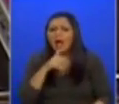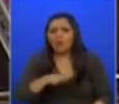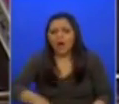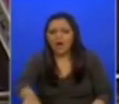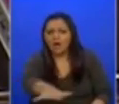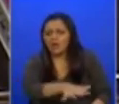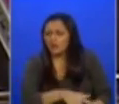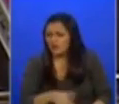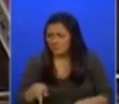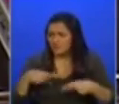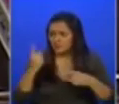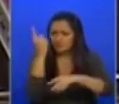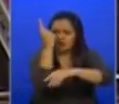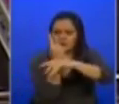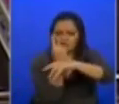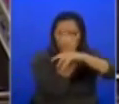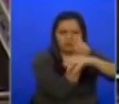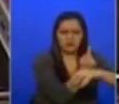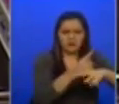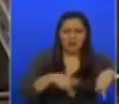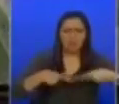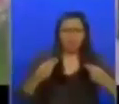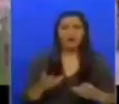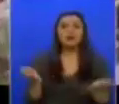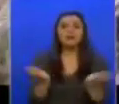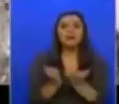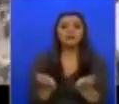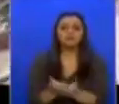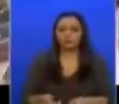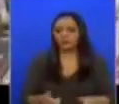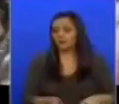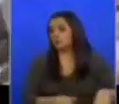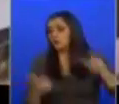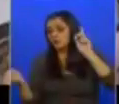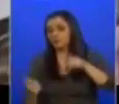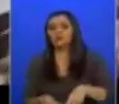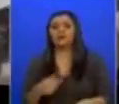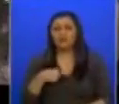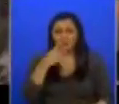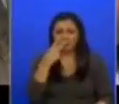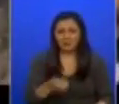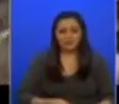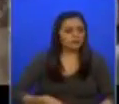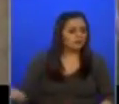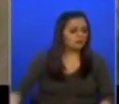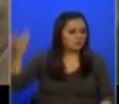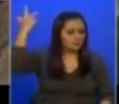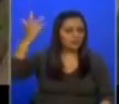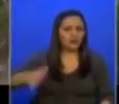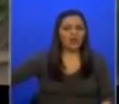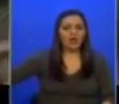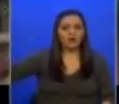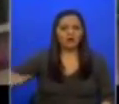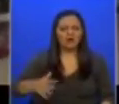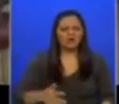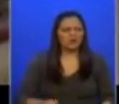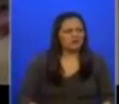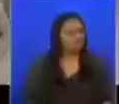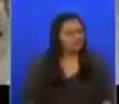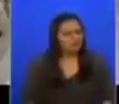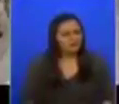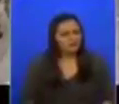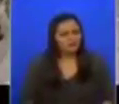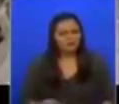Y viven sobre eso, sobre esa agua estancada. La basura la botan, la funda de basura yo lo vi, votan sobre el agua. No hay, no podemos aceptar como